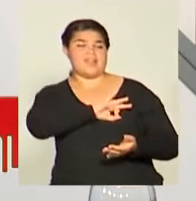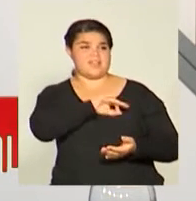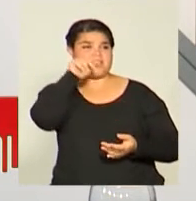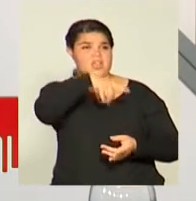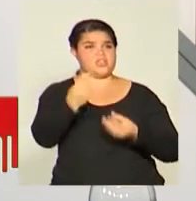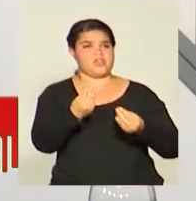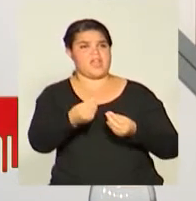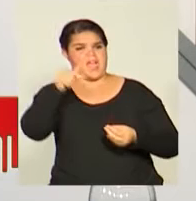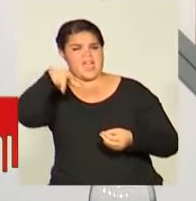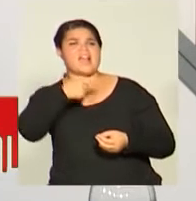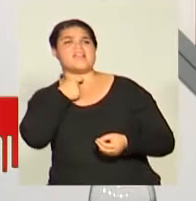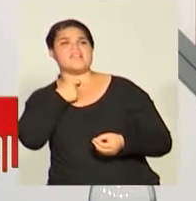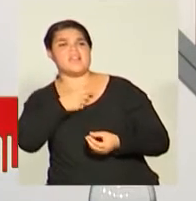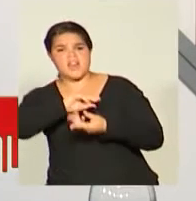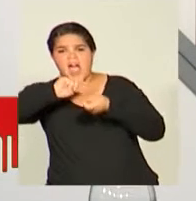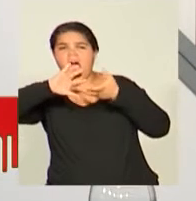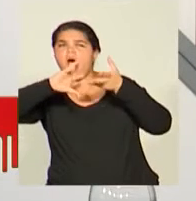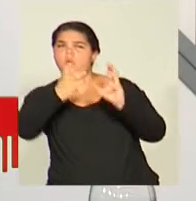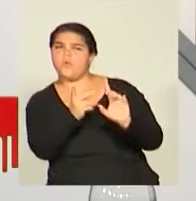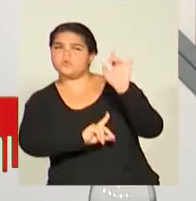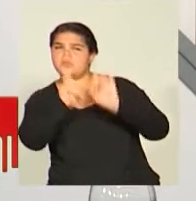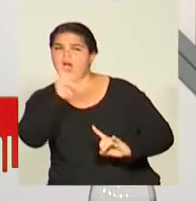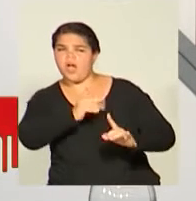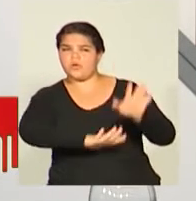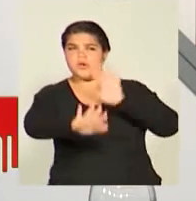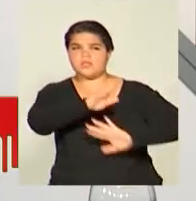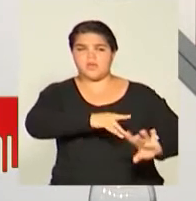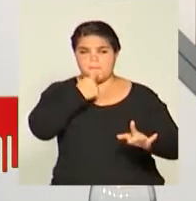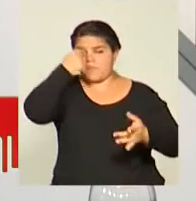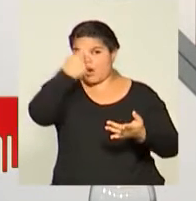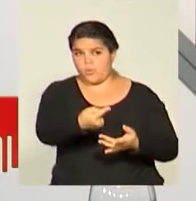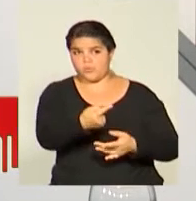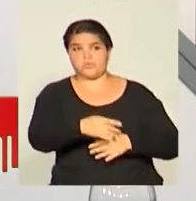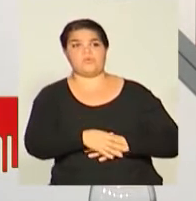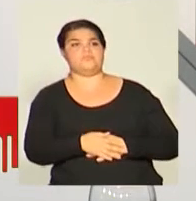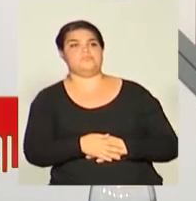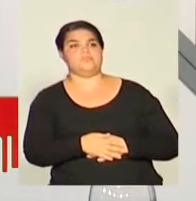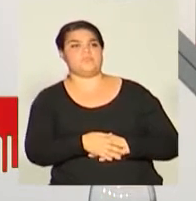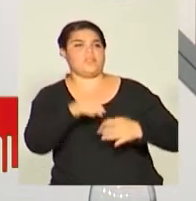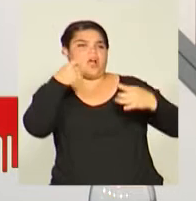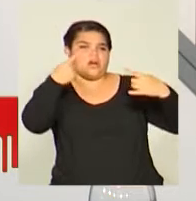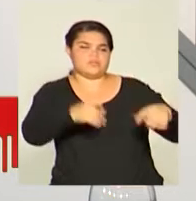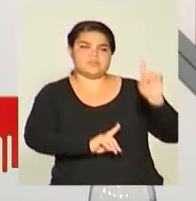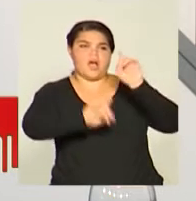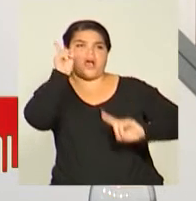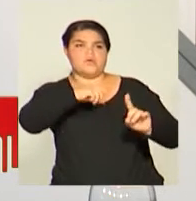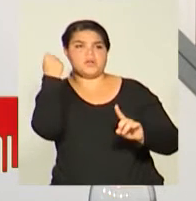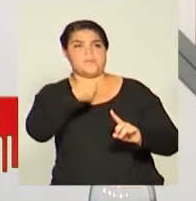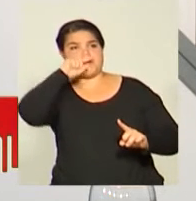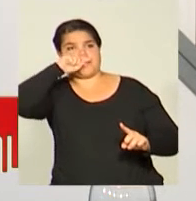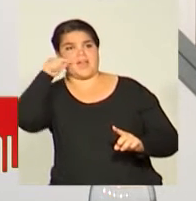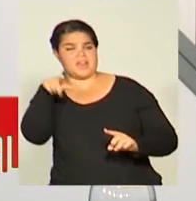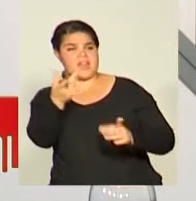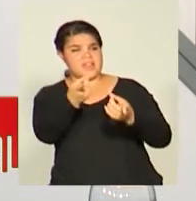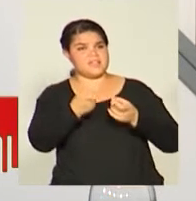el mínimo no imponible. Te pregunto en este caso puntual y también qué otras prioridades debería tener Macri en